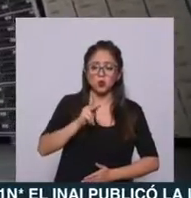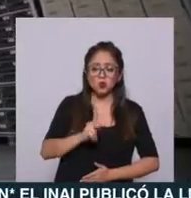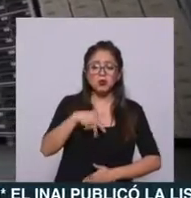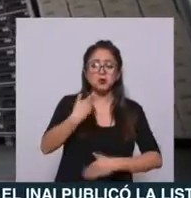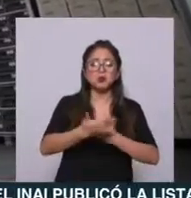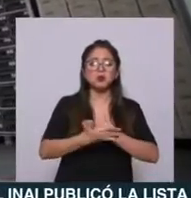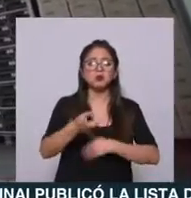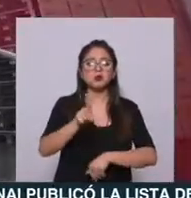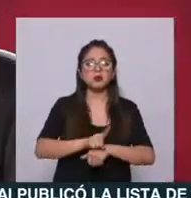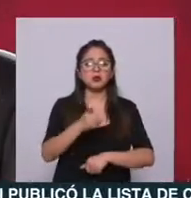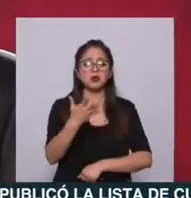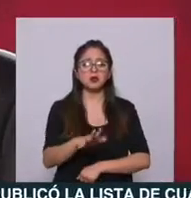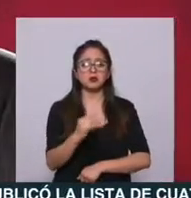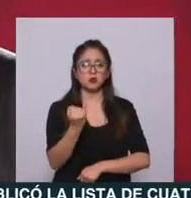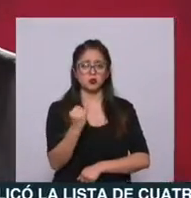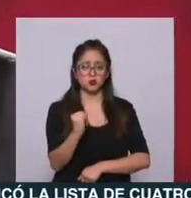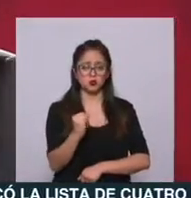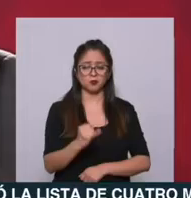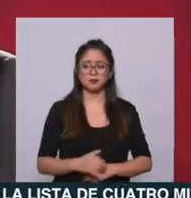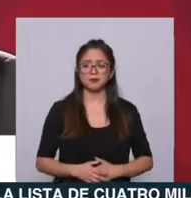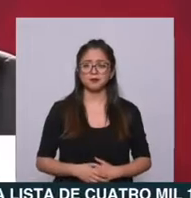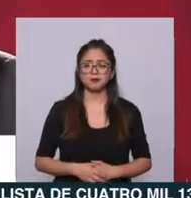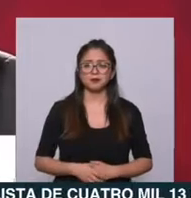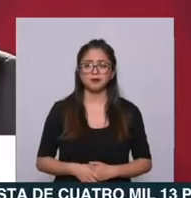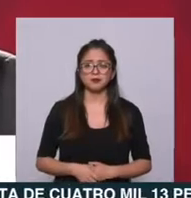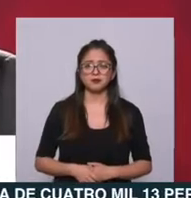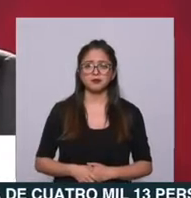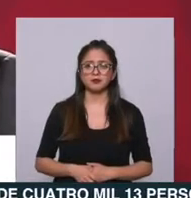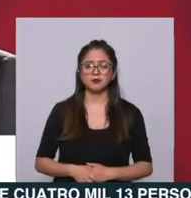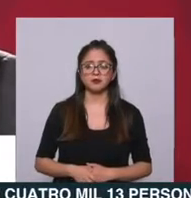de junio. Aviso con tiempo